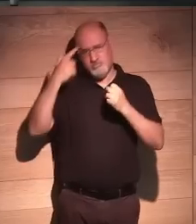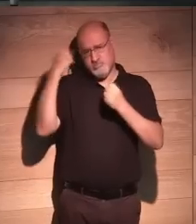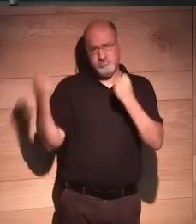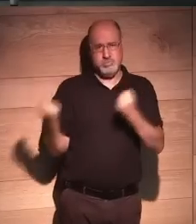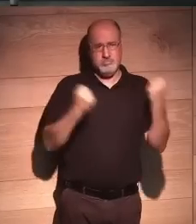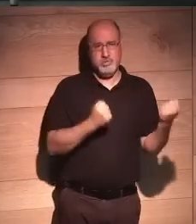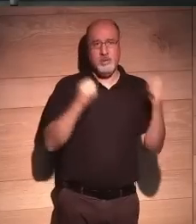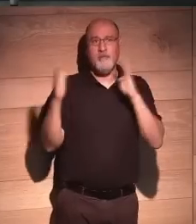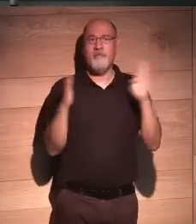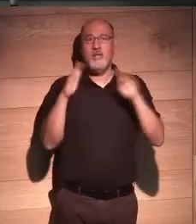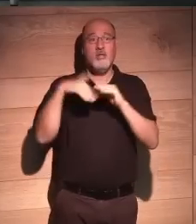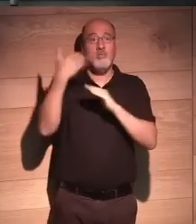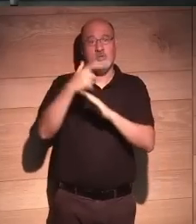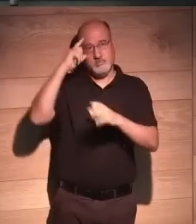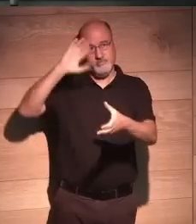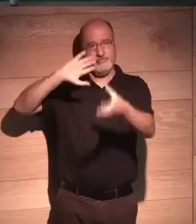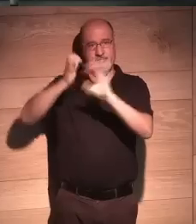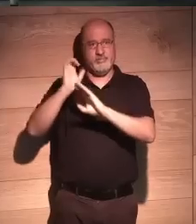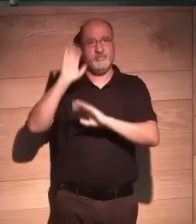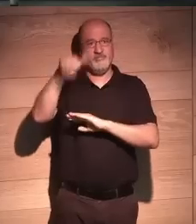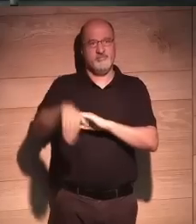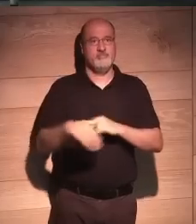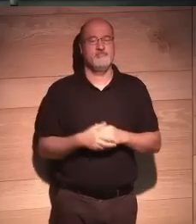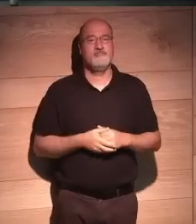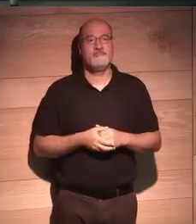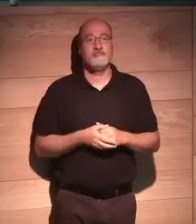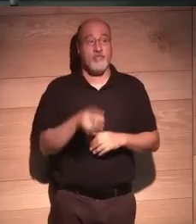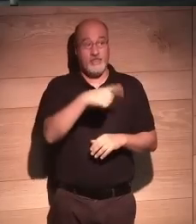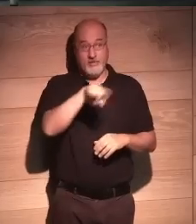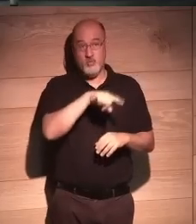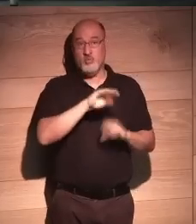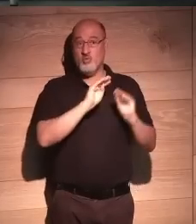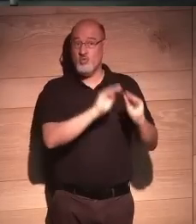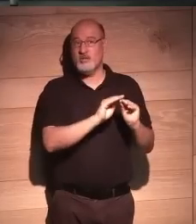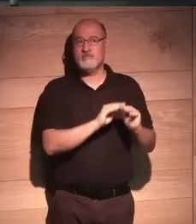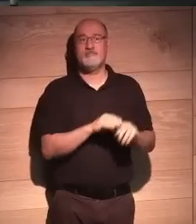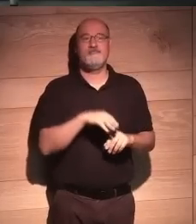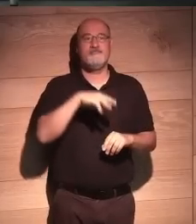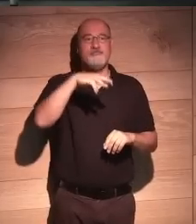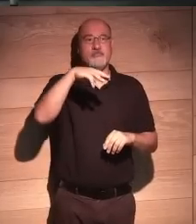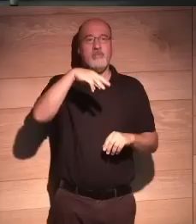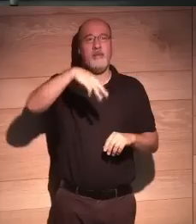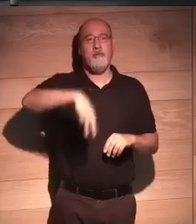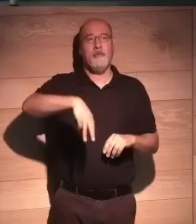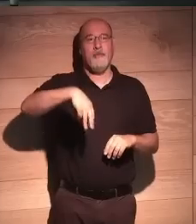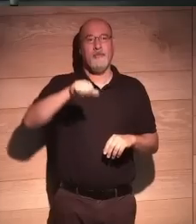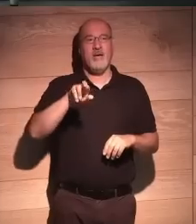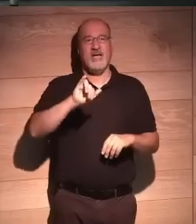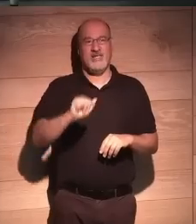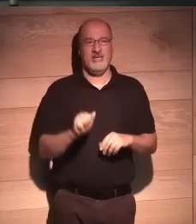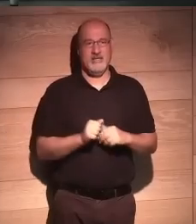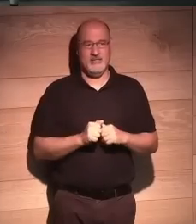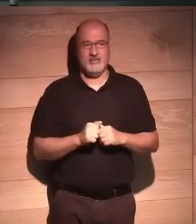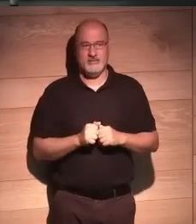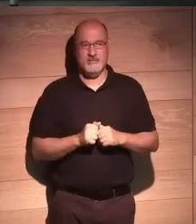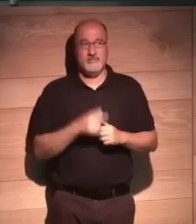aparecer tras un periodo se ha vuelto loca. Y a mí me gustaría saber, en vuestro... María... María se volverá